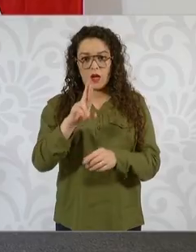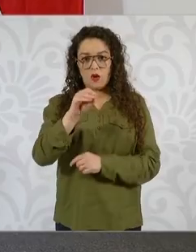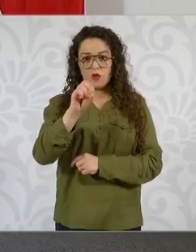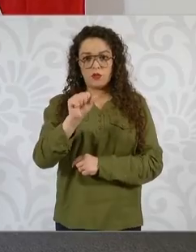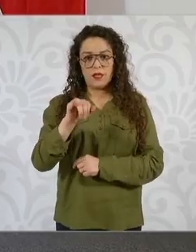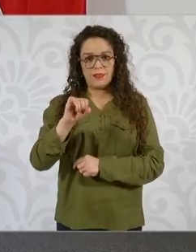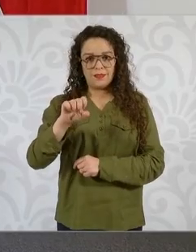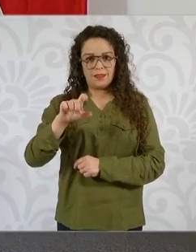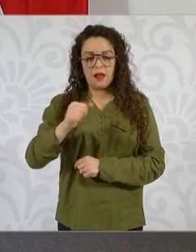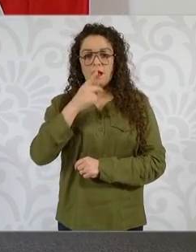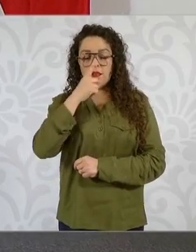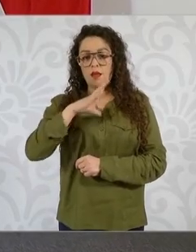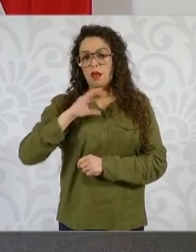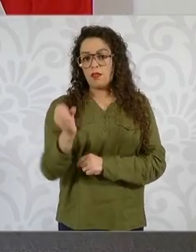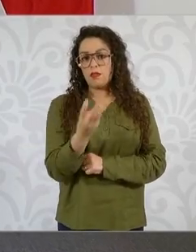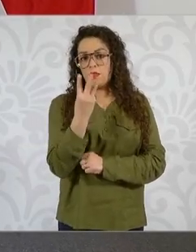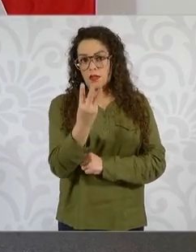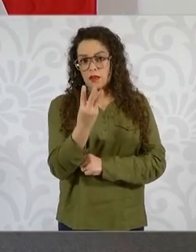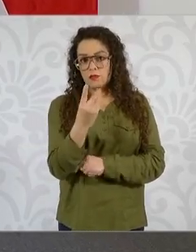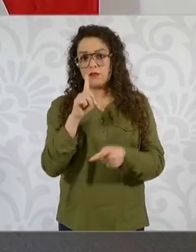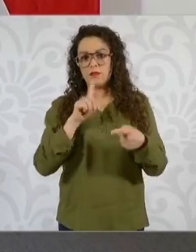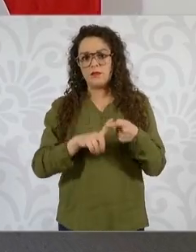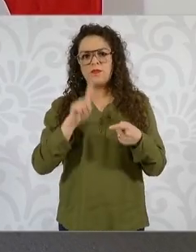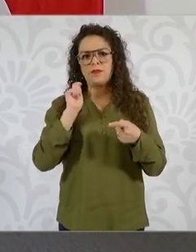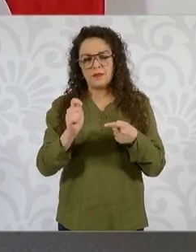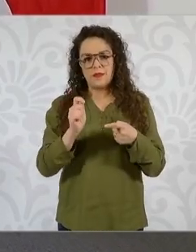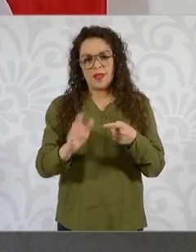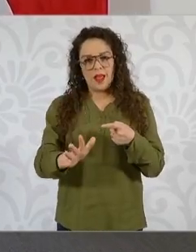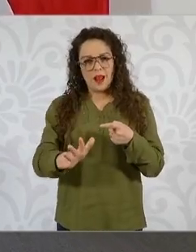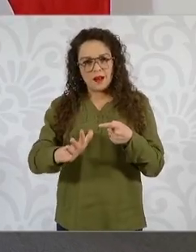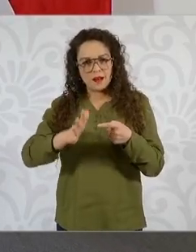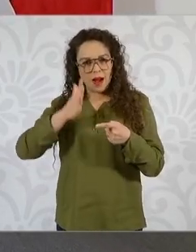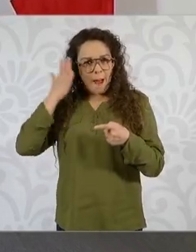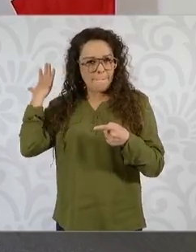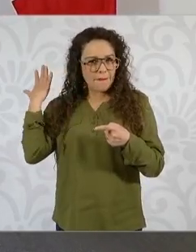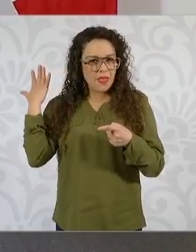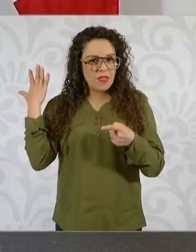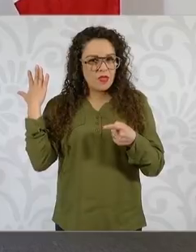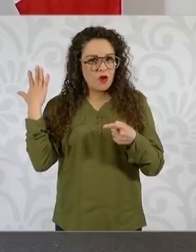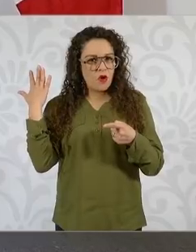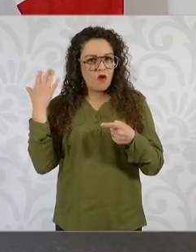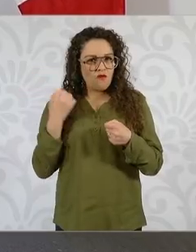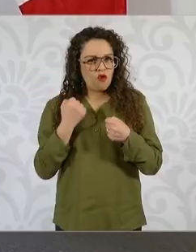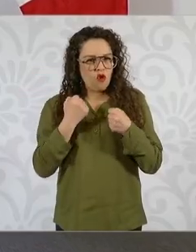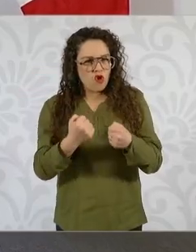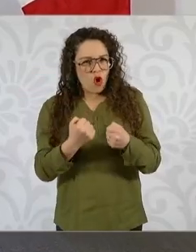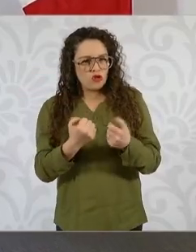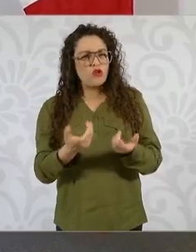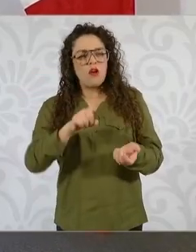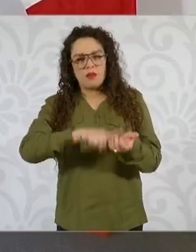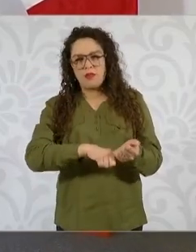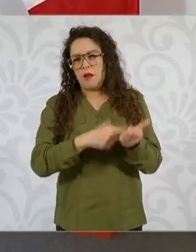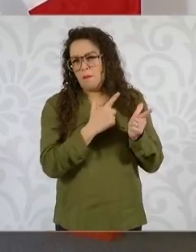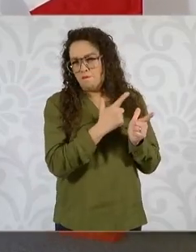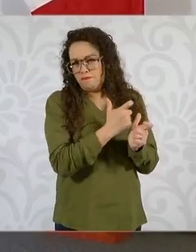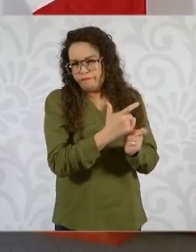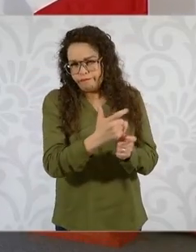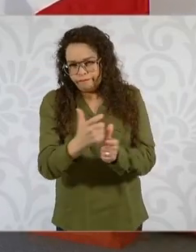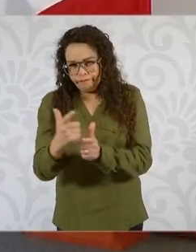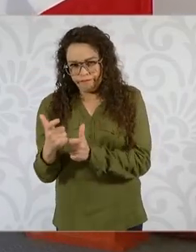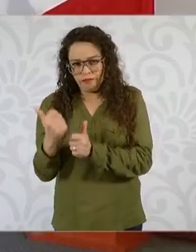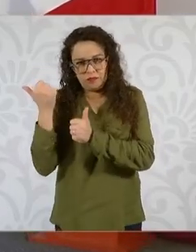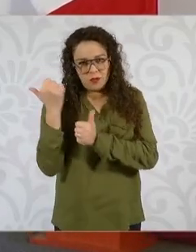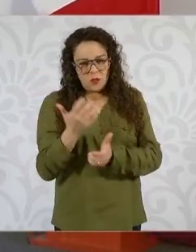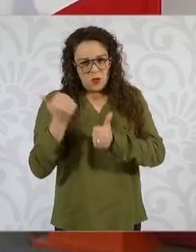tres, una relacionada con Rápido y Furioso, otra relacionada con la construcción de